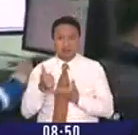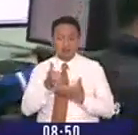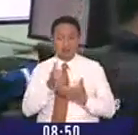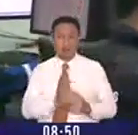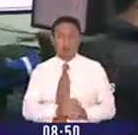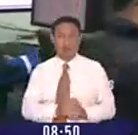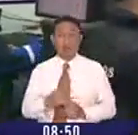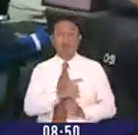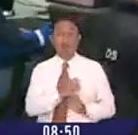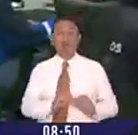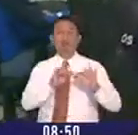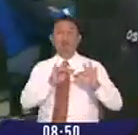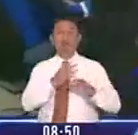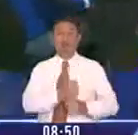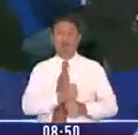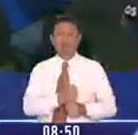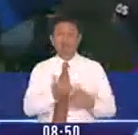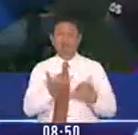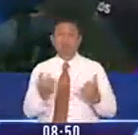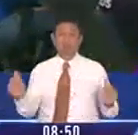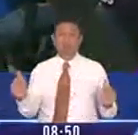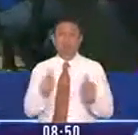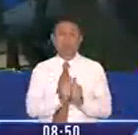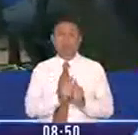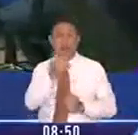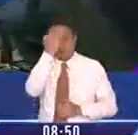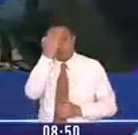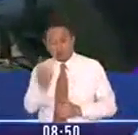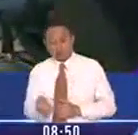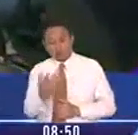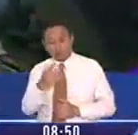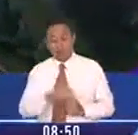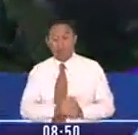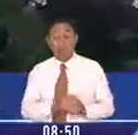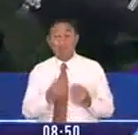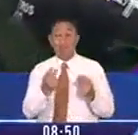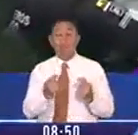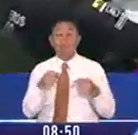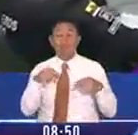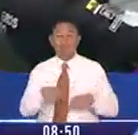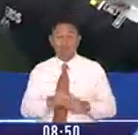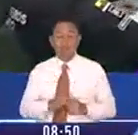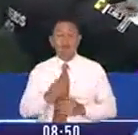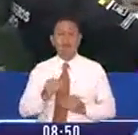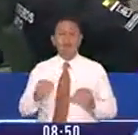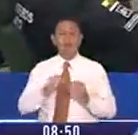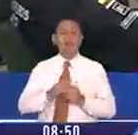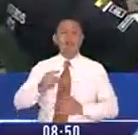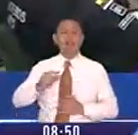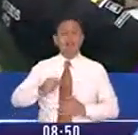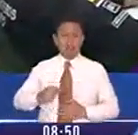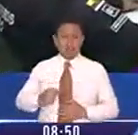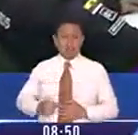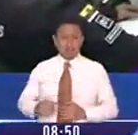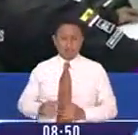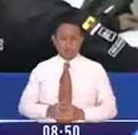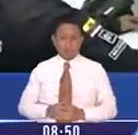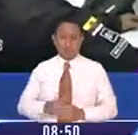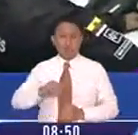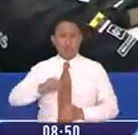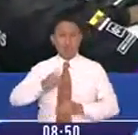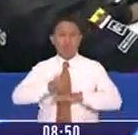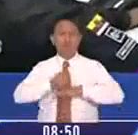Andrade, secretaria de Seguridad, nos acompaña esta mañana. Carolina, muy buenos días. Bueno, rápidamente conocer estos detalles, sobre todo porque las